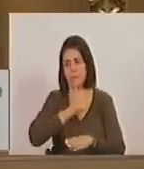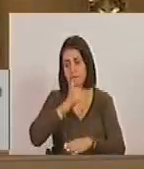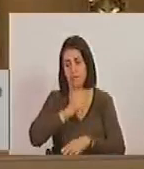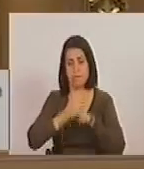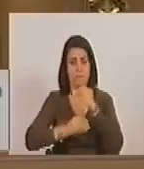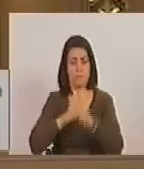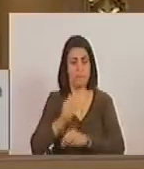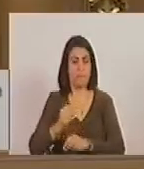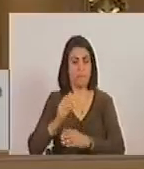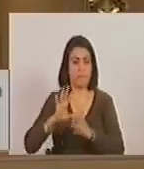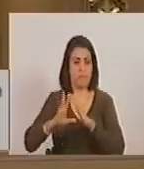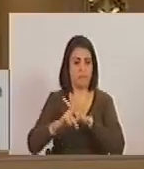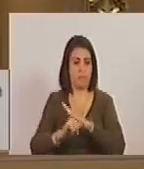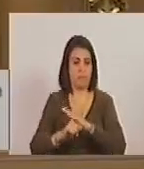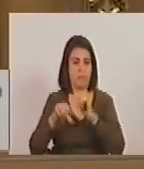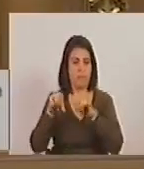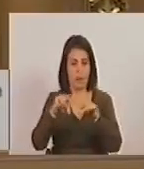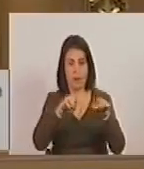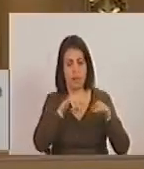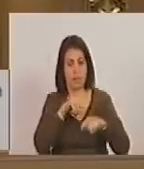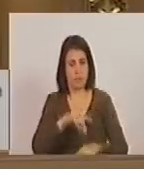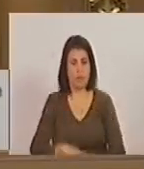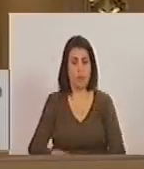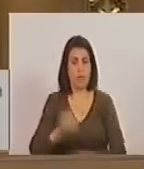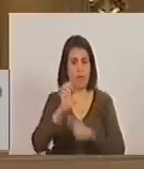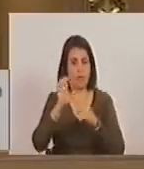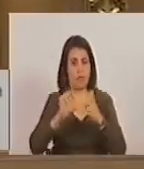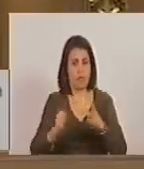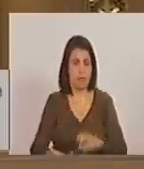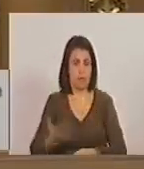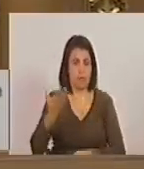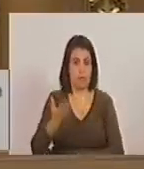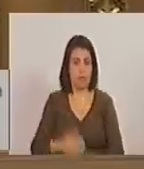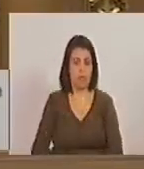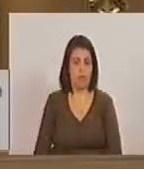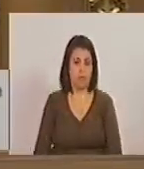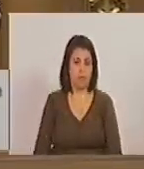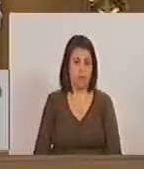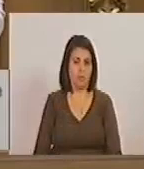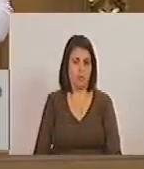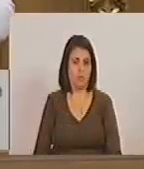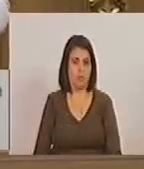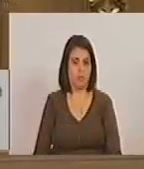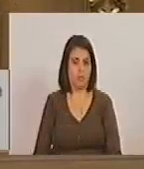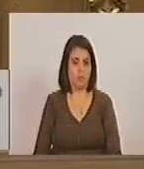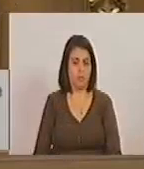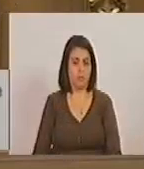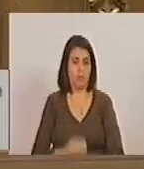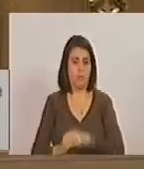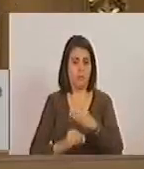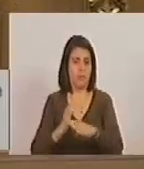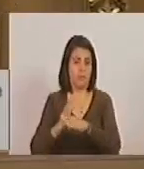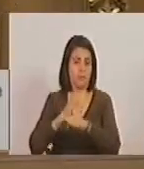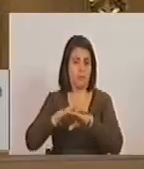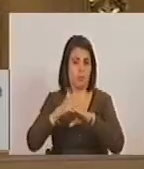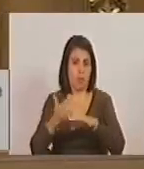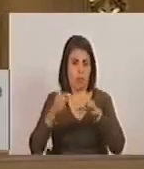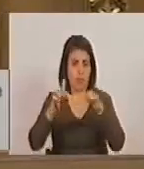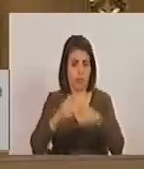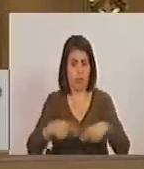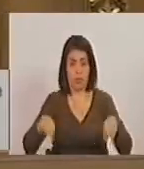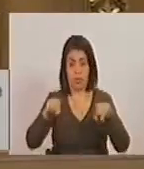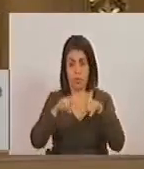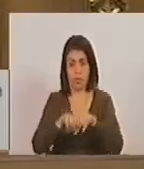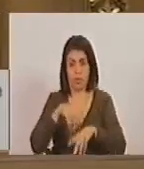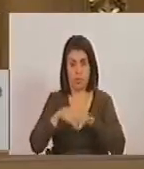la corrupción. Y esos son los elementos fundamentales que genera el bloqueo para que esto pase